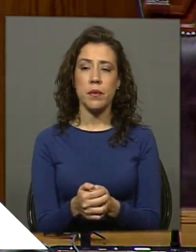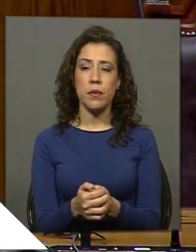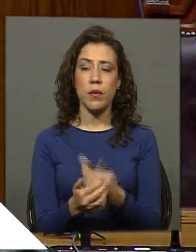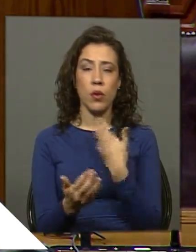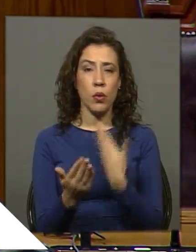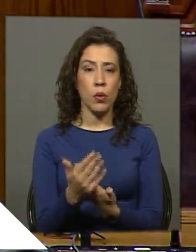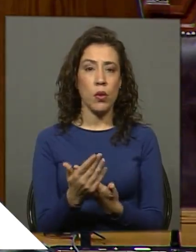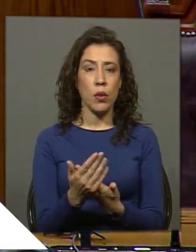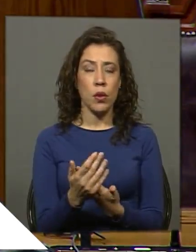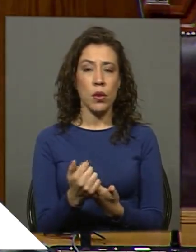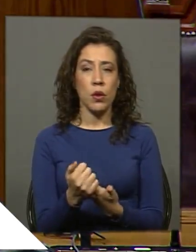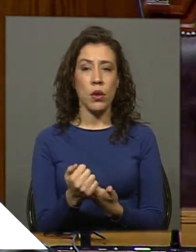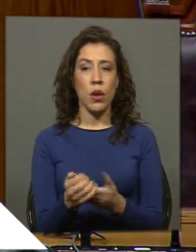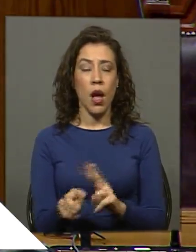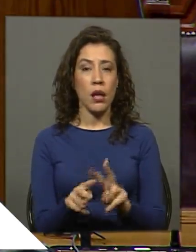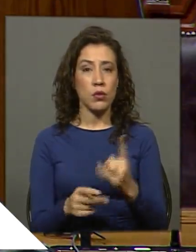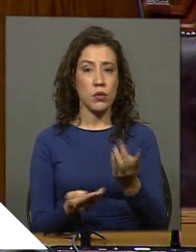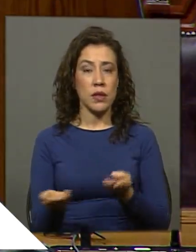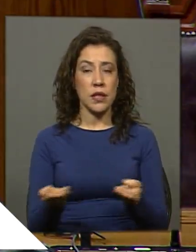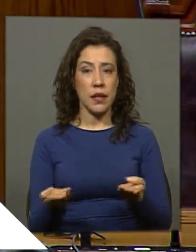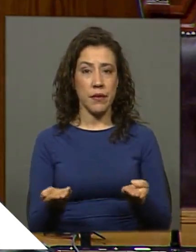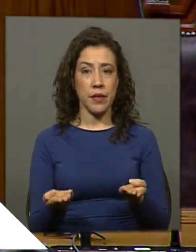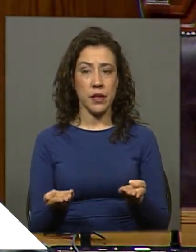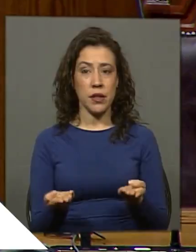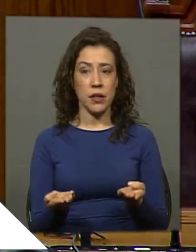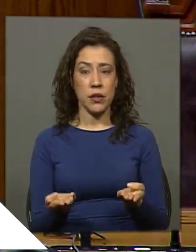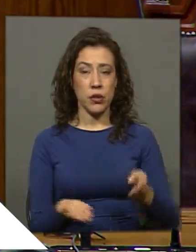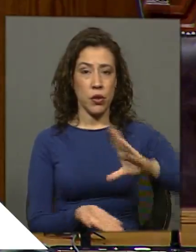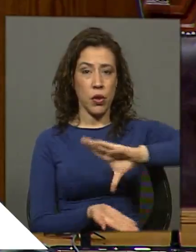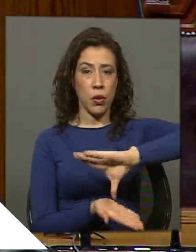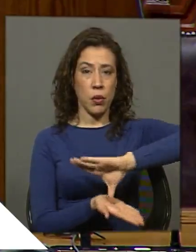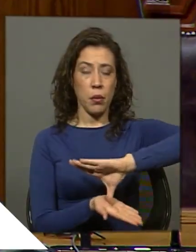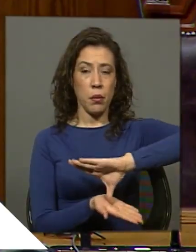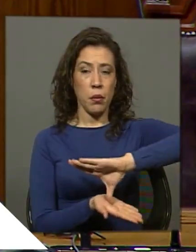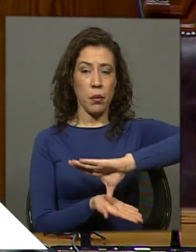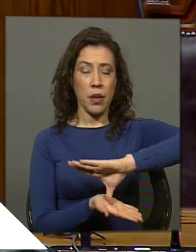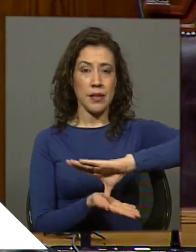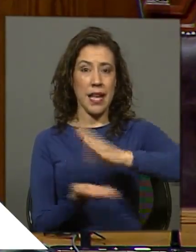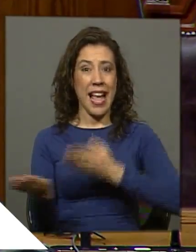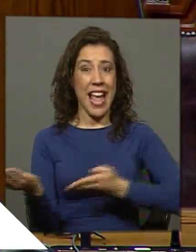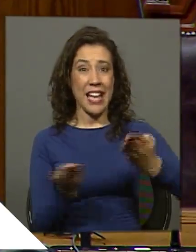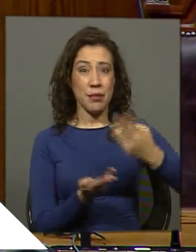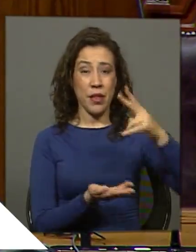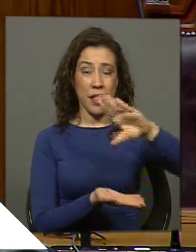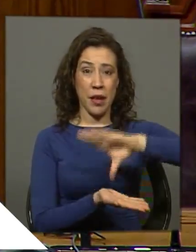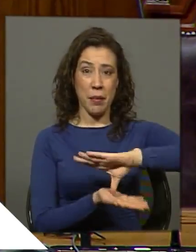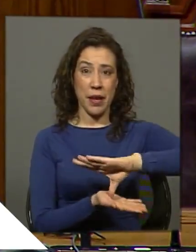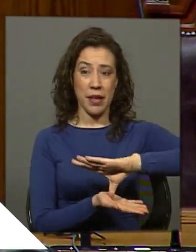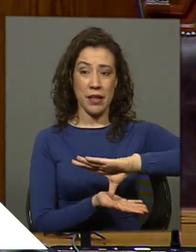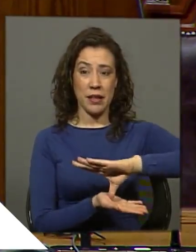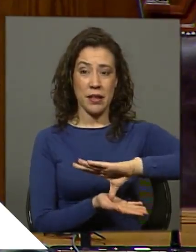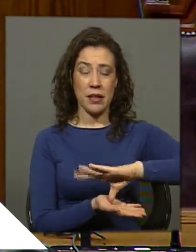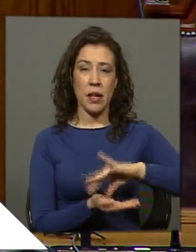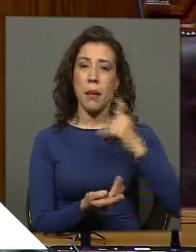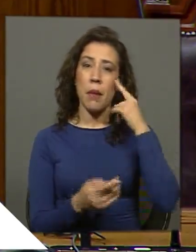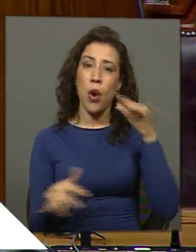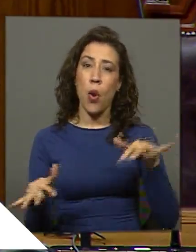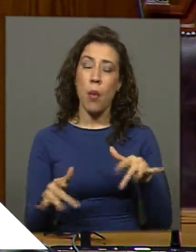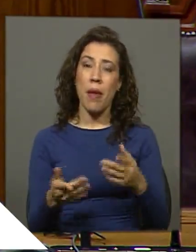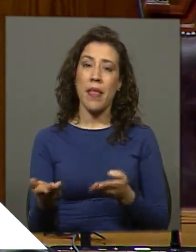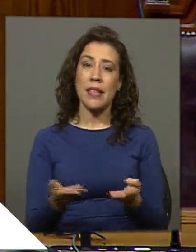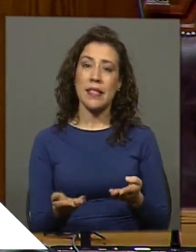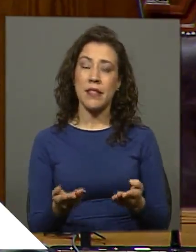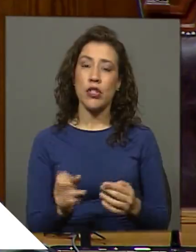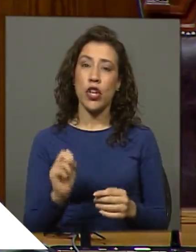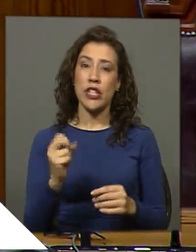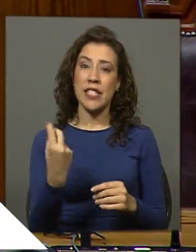produce un servicio en un país y lo exporta en ese país por lo tanto pero si utiliza ese servicio en